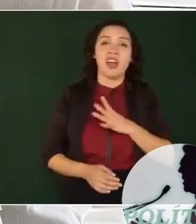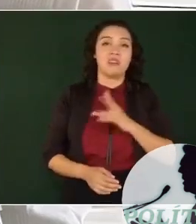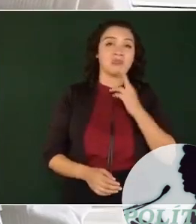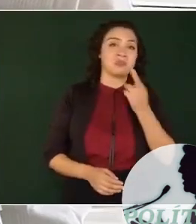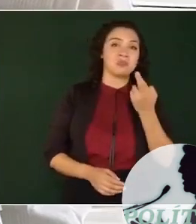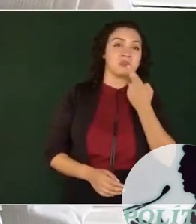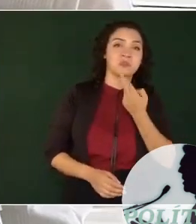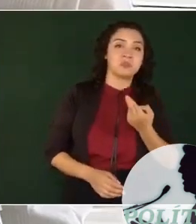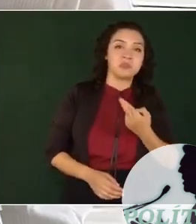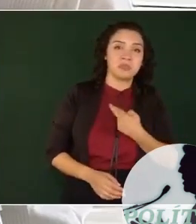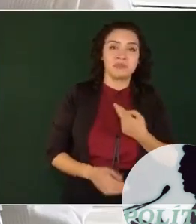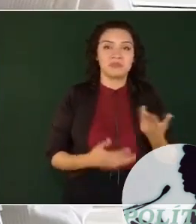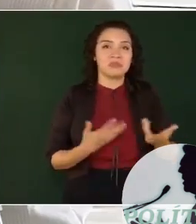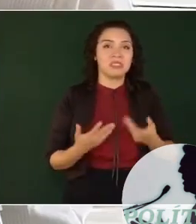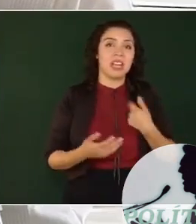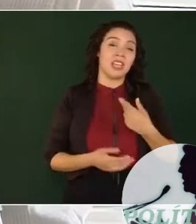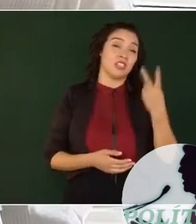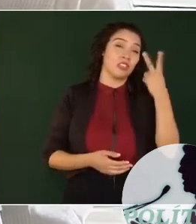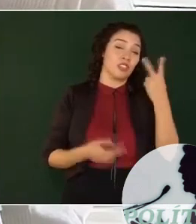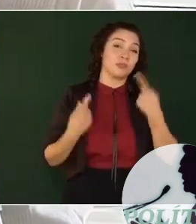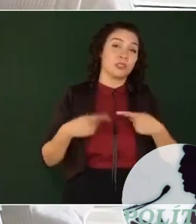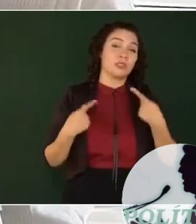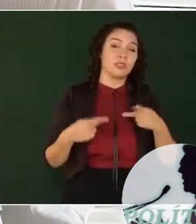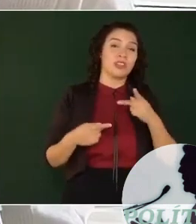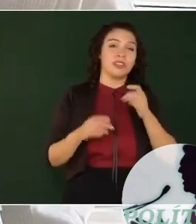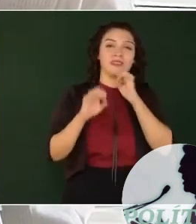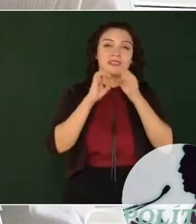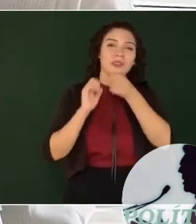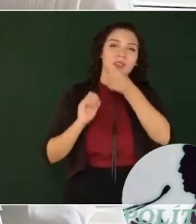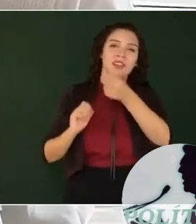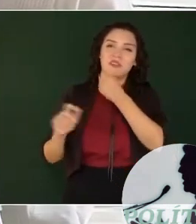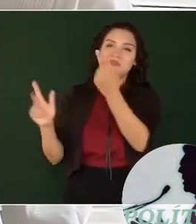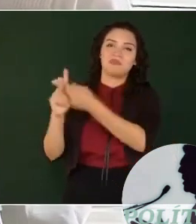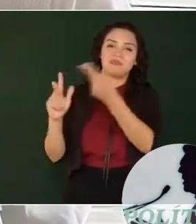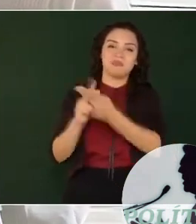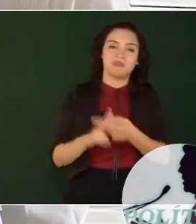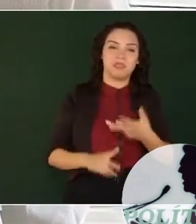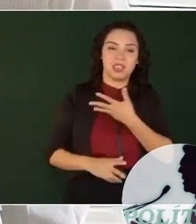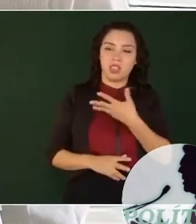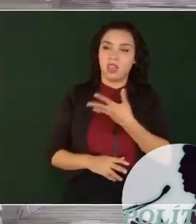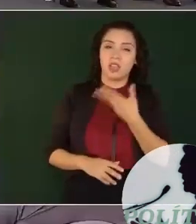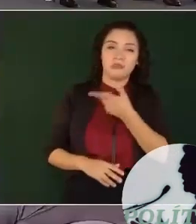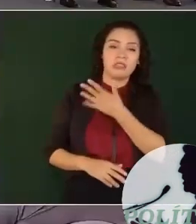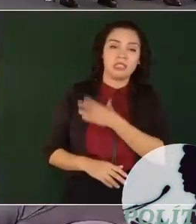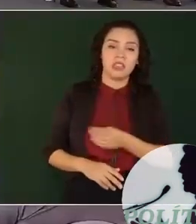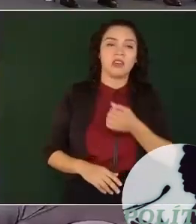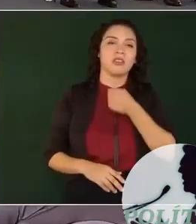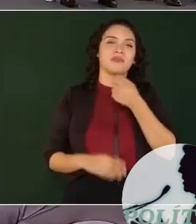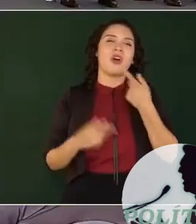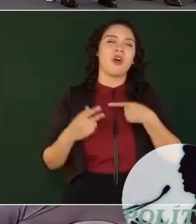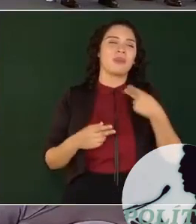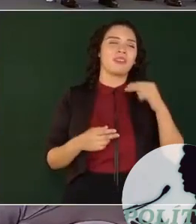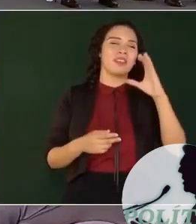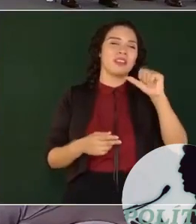fueron asesinados aquí en Tamaulipas, aquí está uno de sus hijos, el periodista Carlos